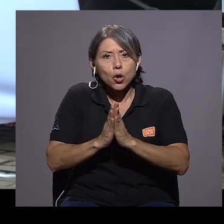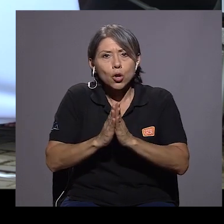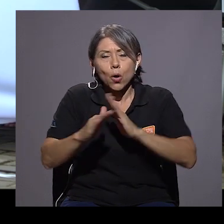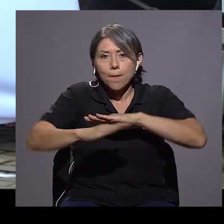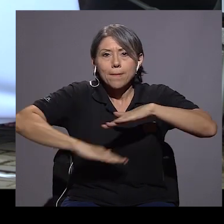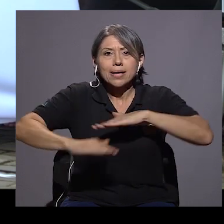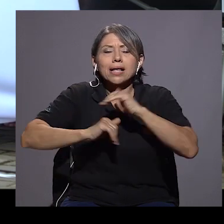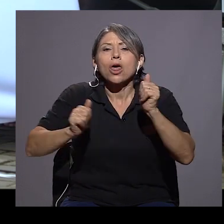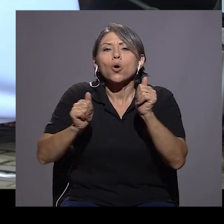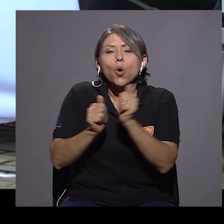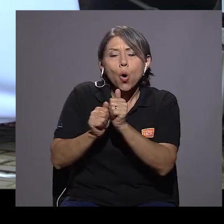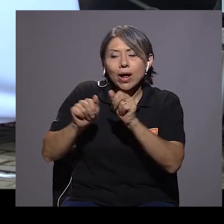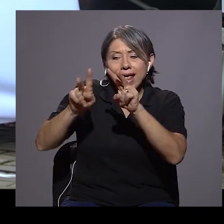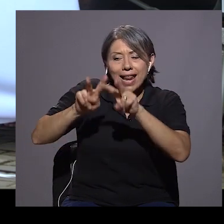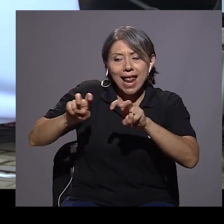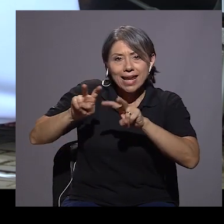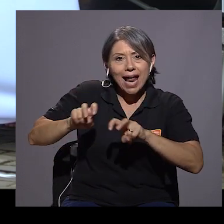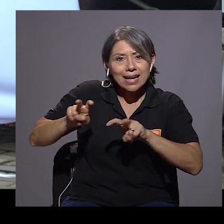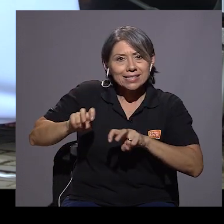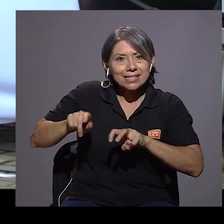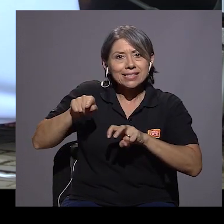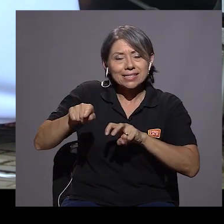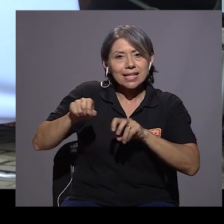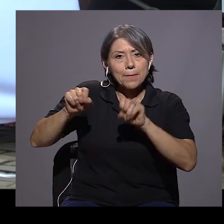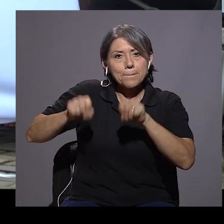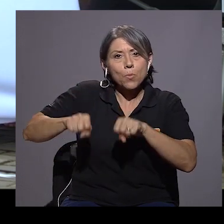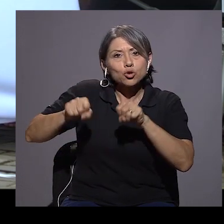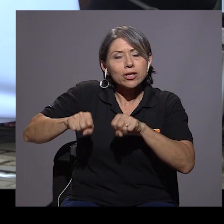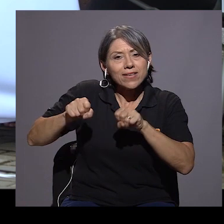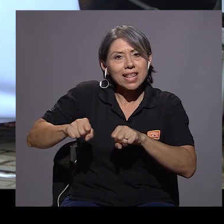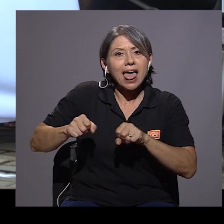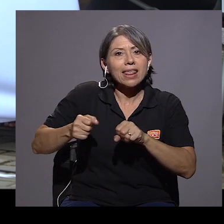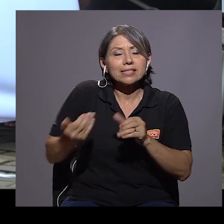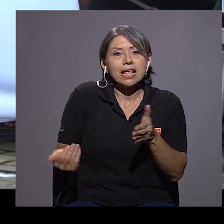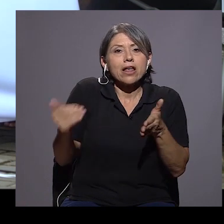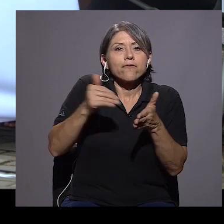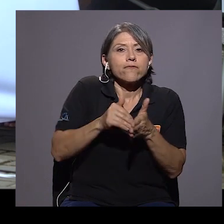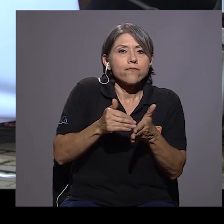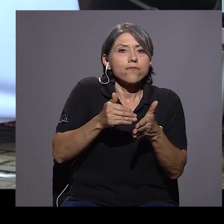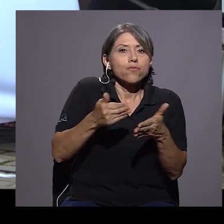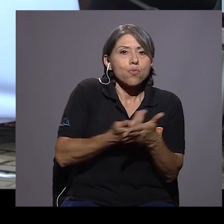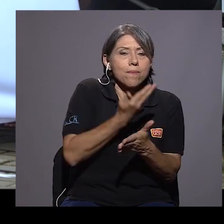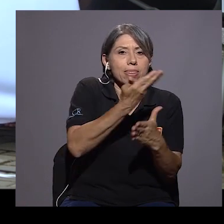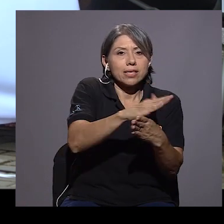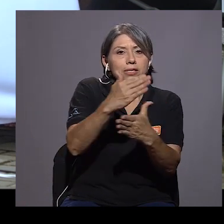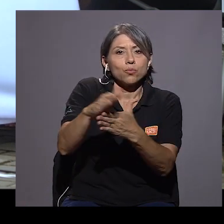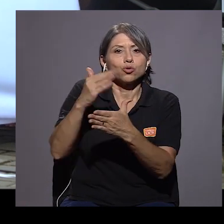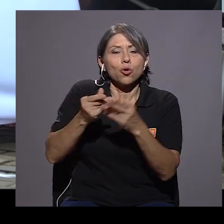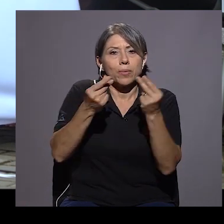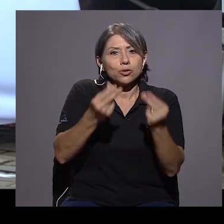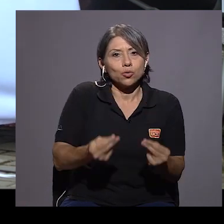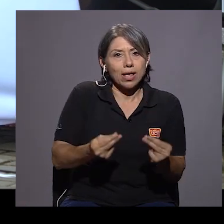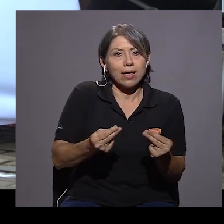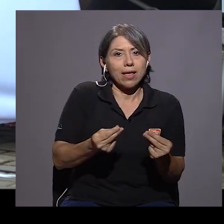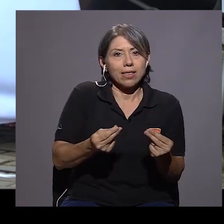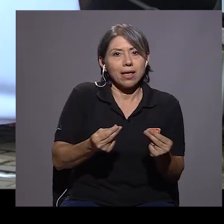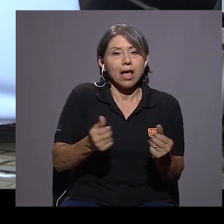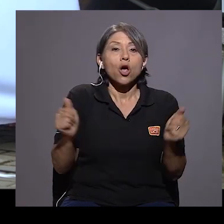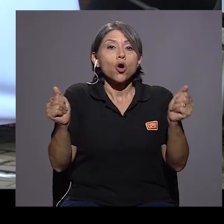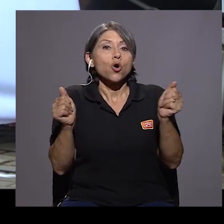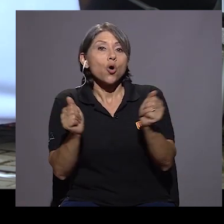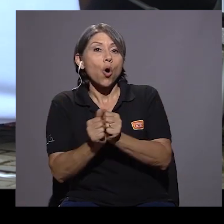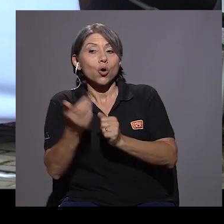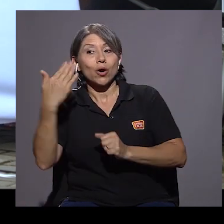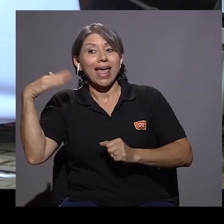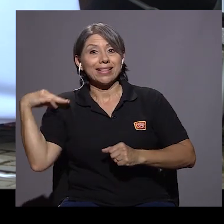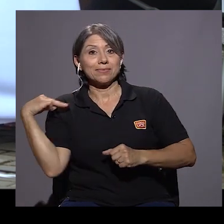un pliego petitorio que esté basado en el análisis que se haga de las posibilidades de redistribución presupuestaria